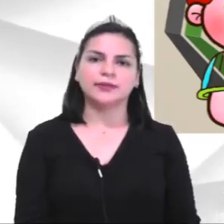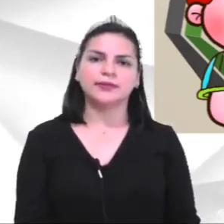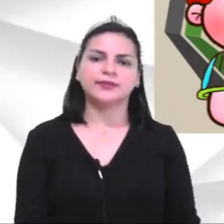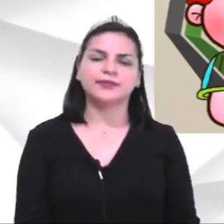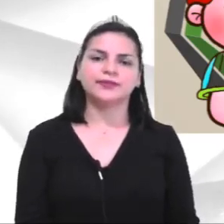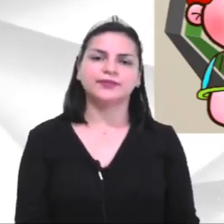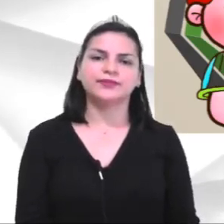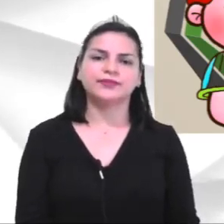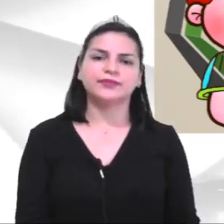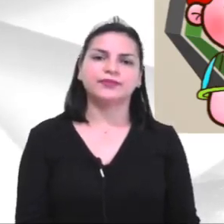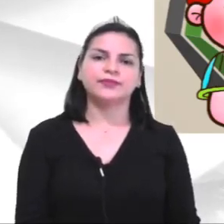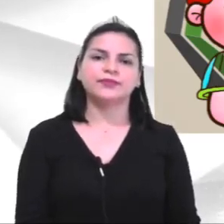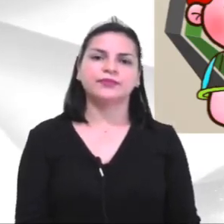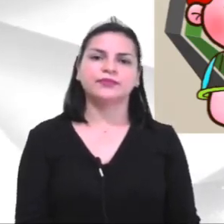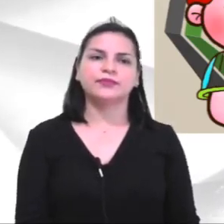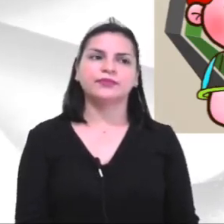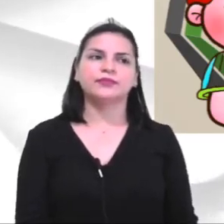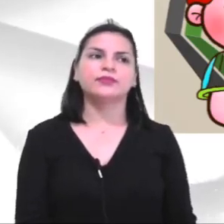sociología?